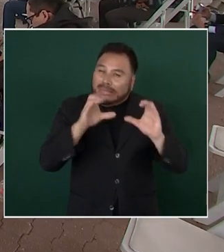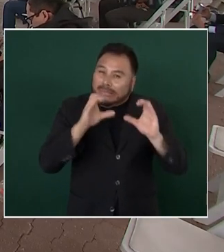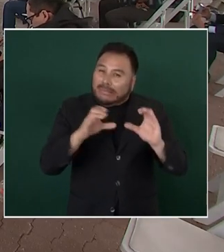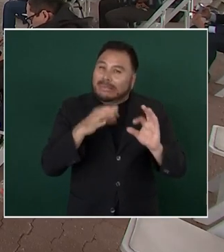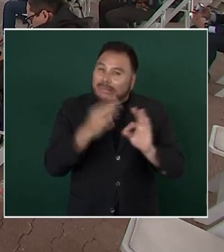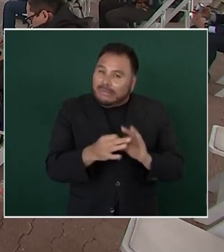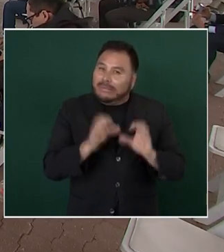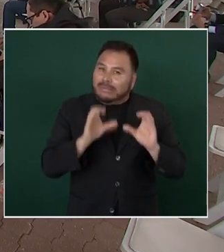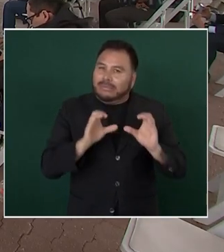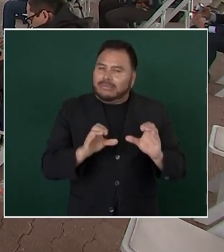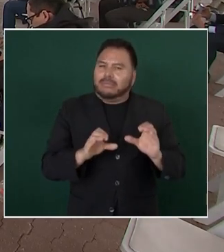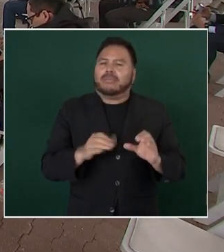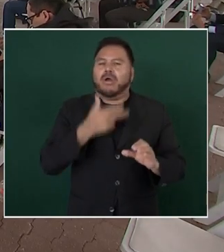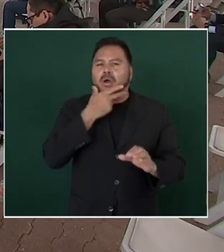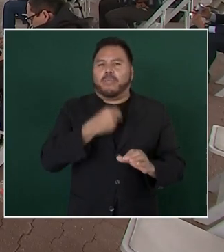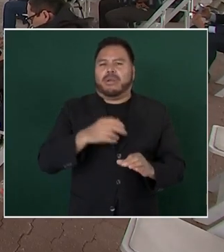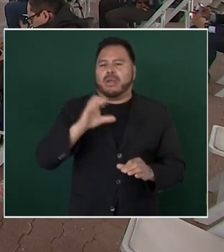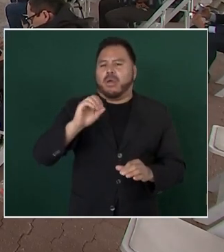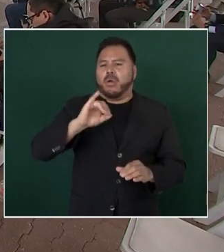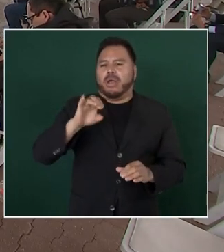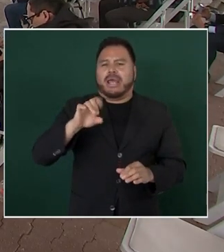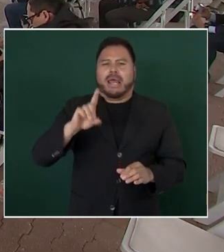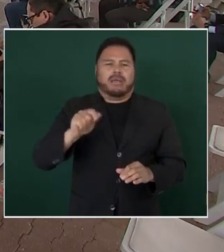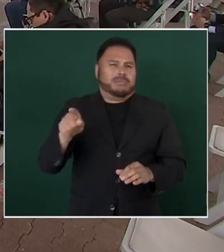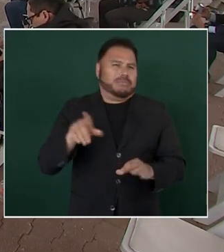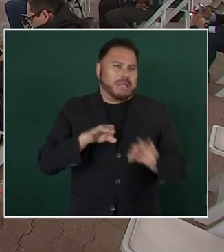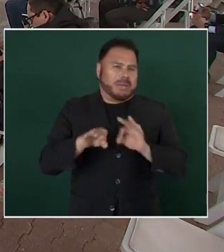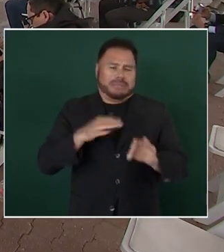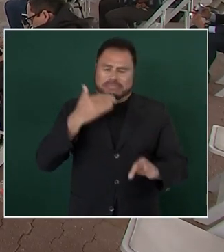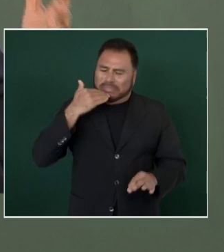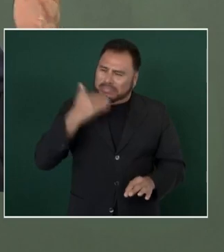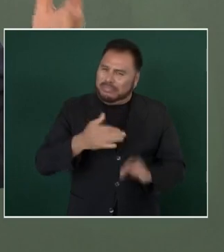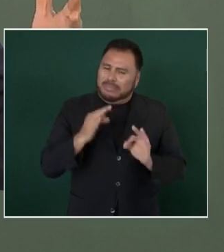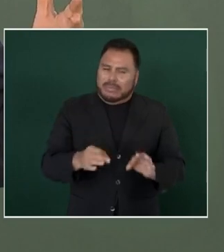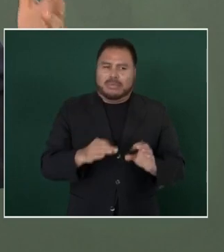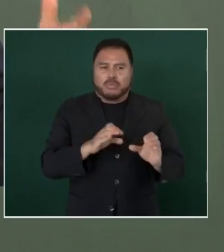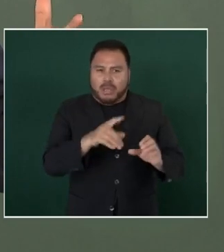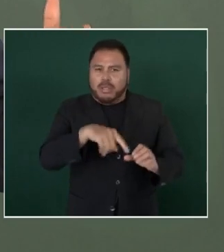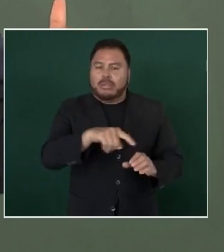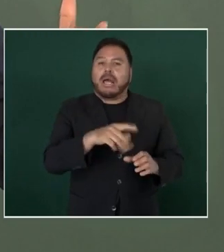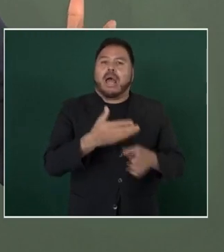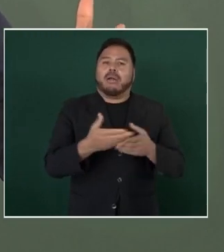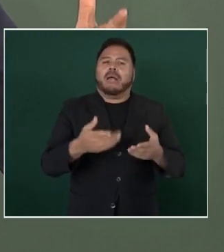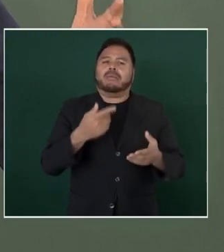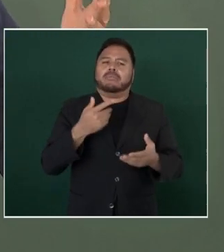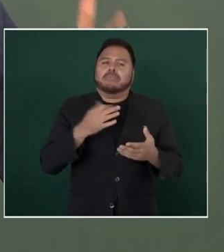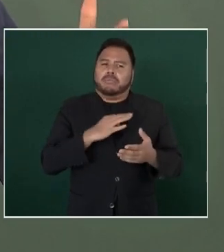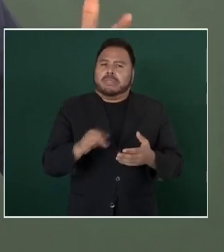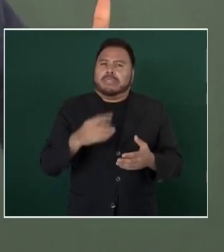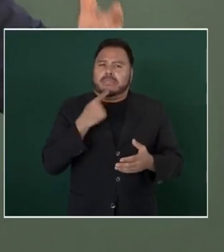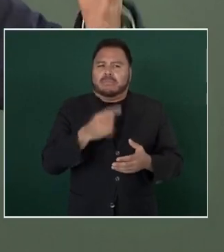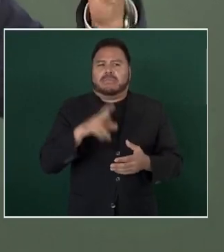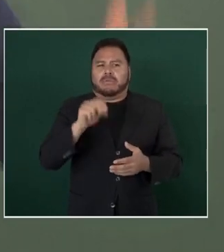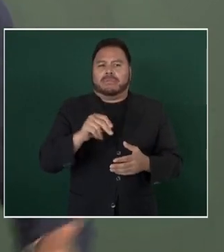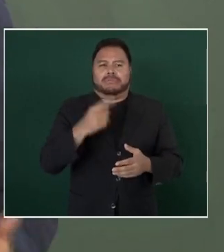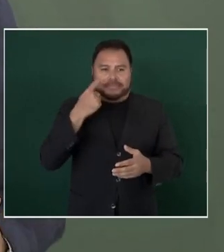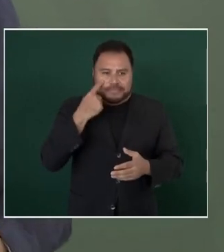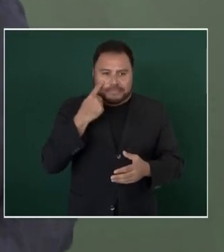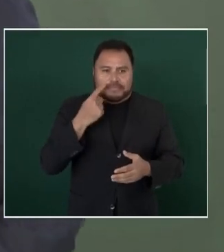El almirante Ojeda ha hecho un trabajo excepcional. Ya podemos decirles, ¿no? A ver, almirante, de